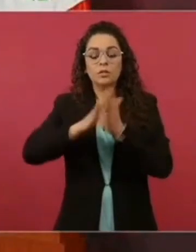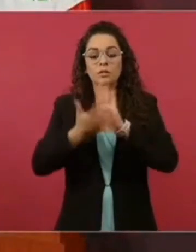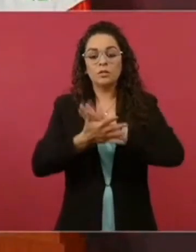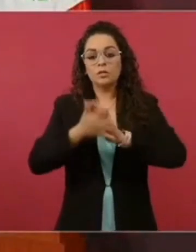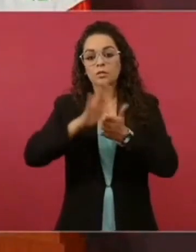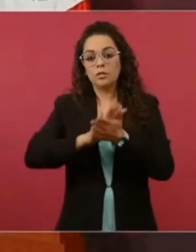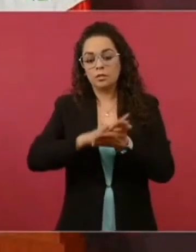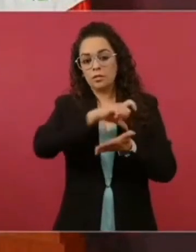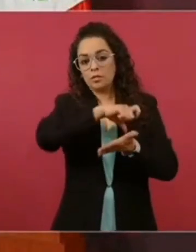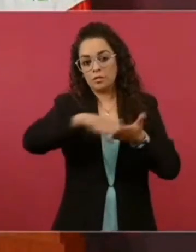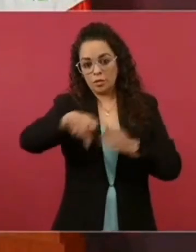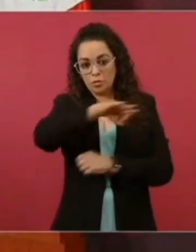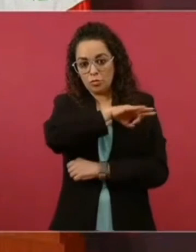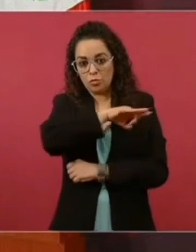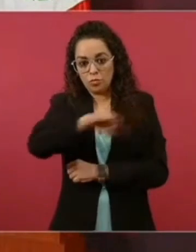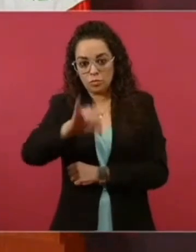salario.